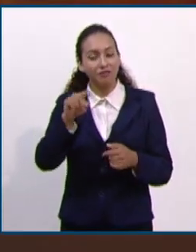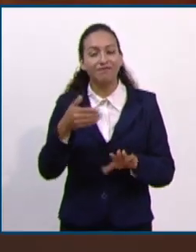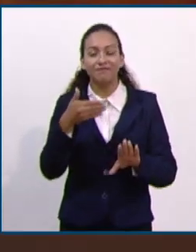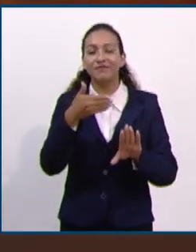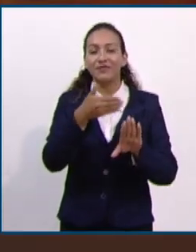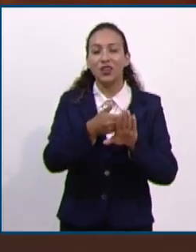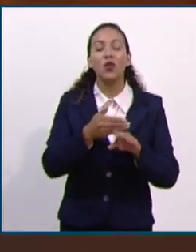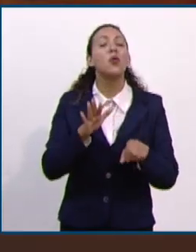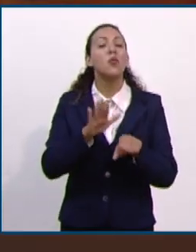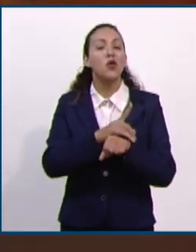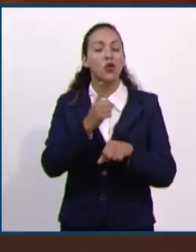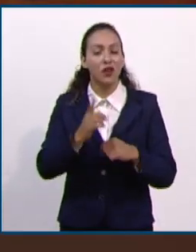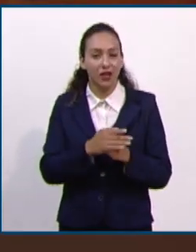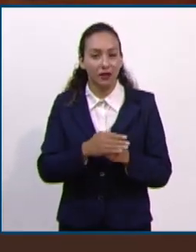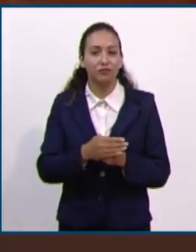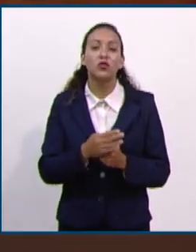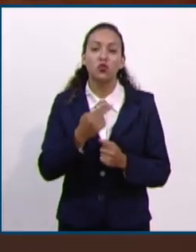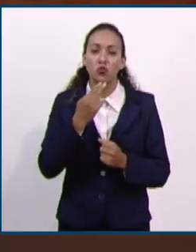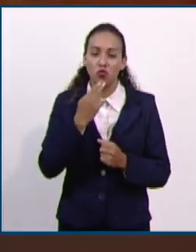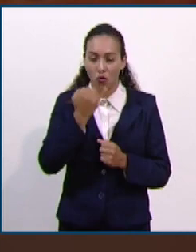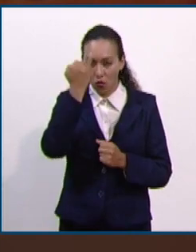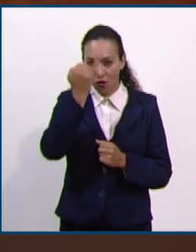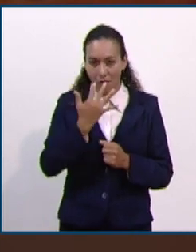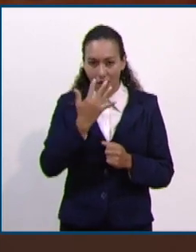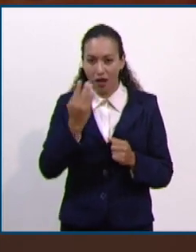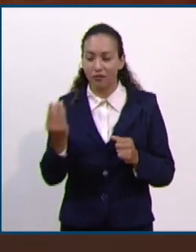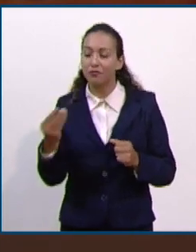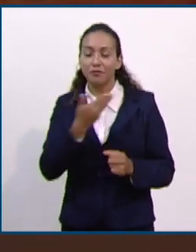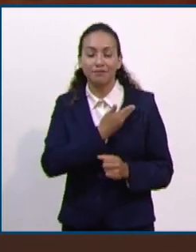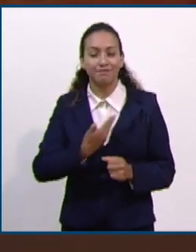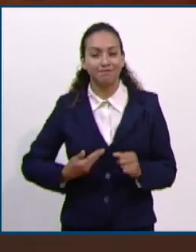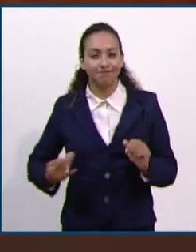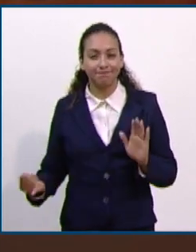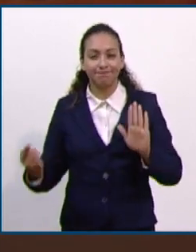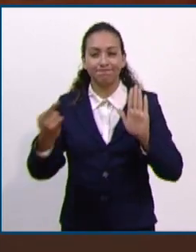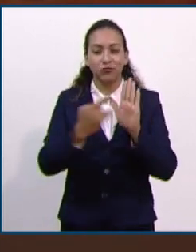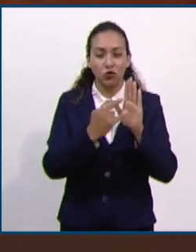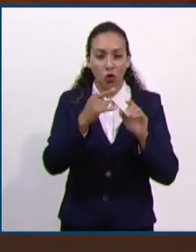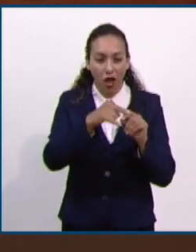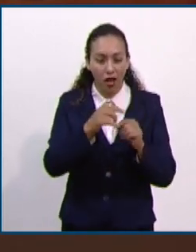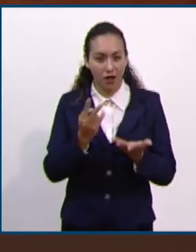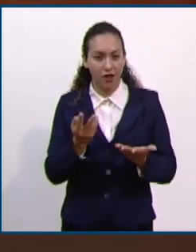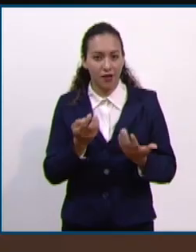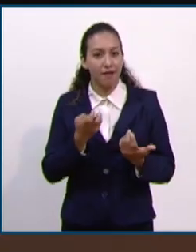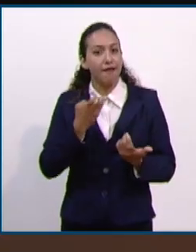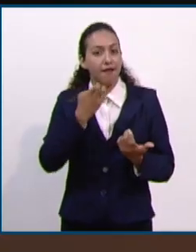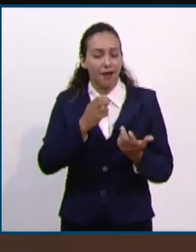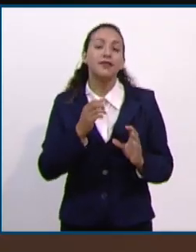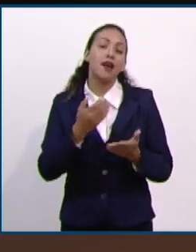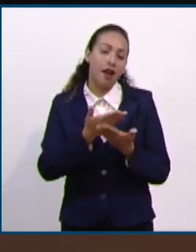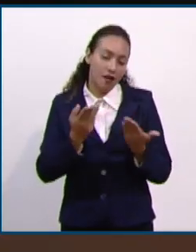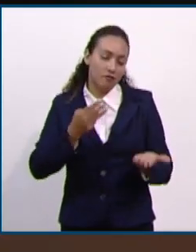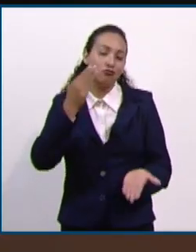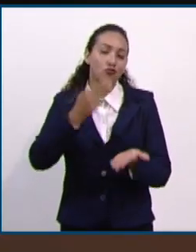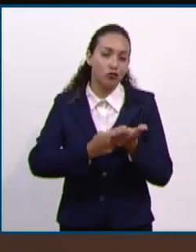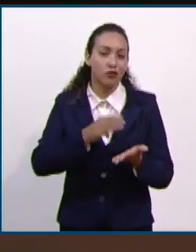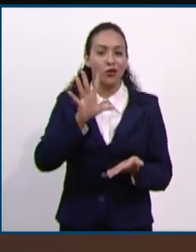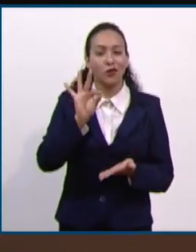a la difusión de un promocional en el que aparece la imagen del presidente López Obrador, por lo que le impuso una multa de